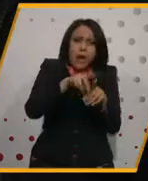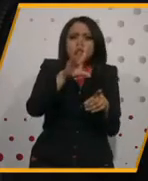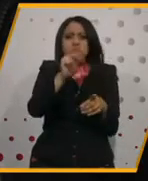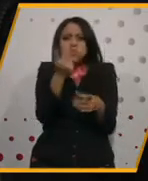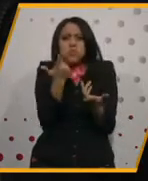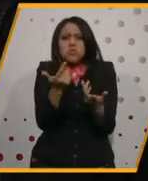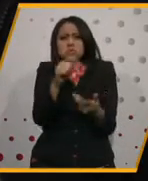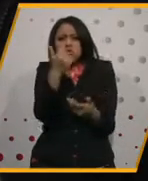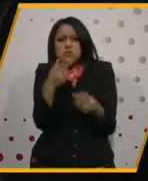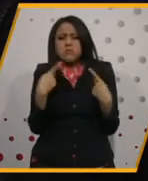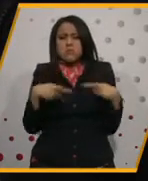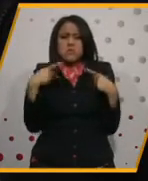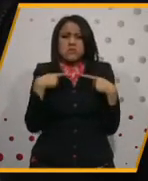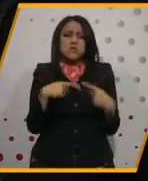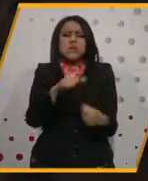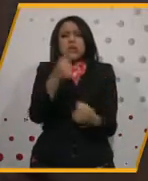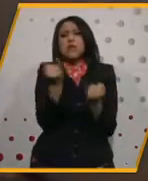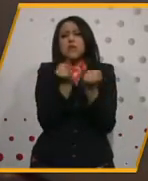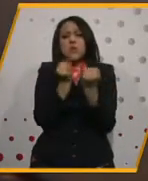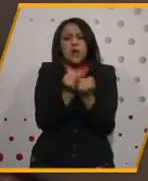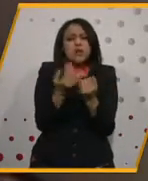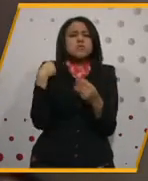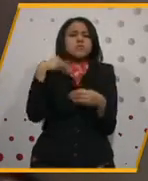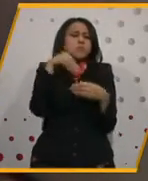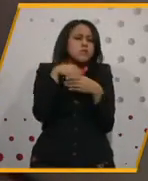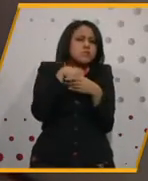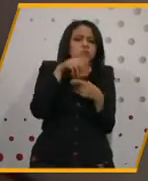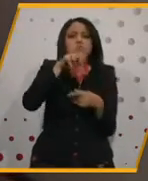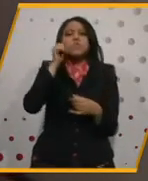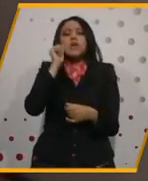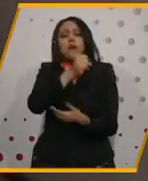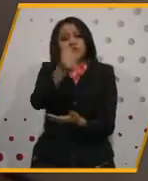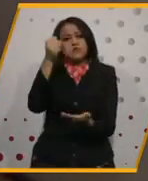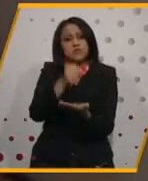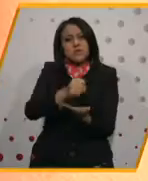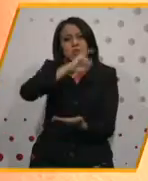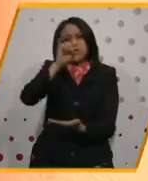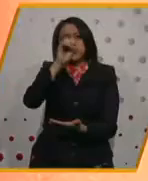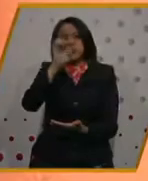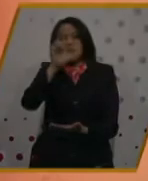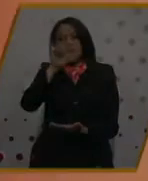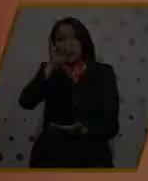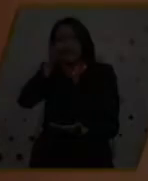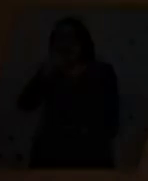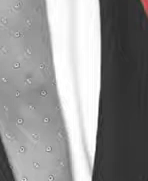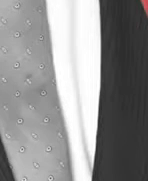también se esconde. Para ACUSE, Jocelyn González.